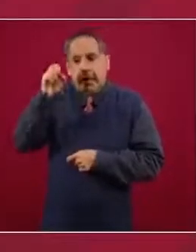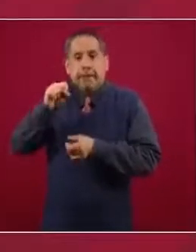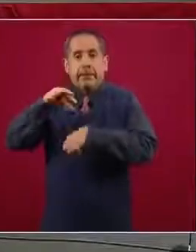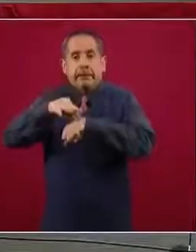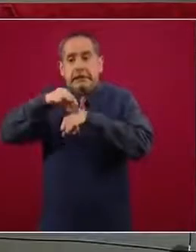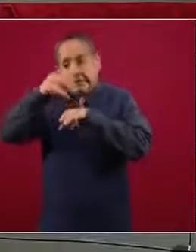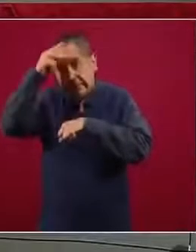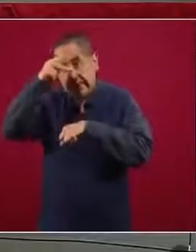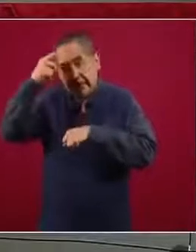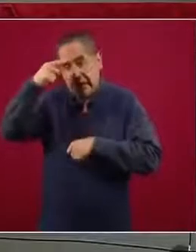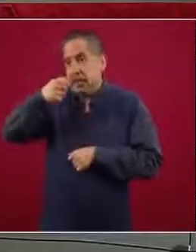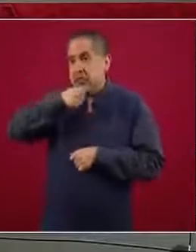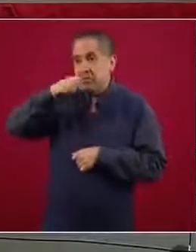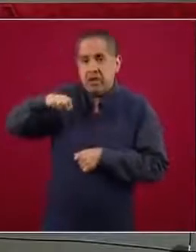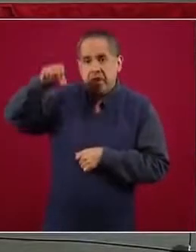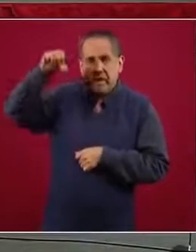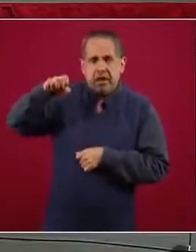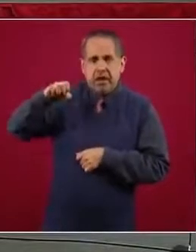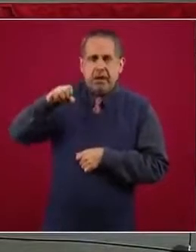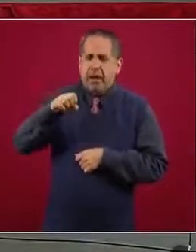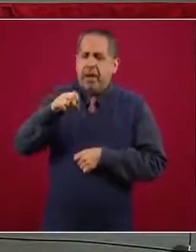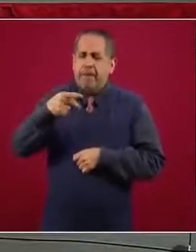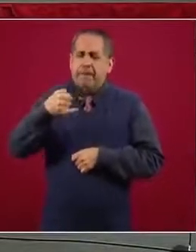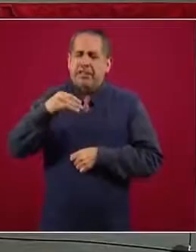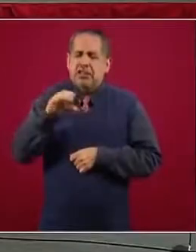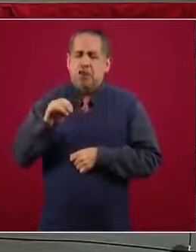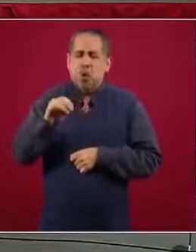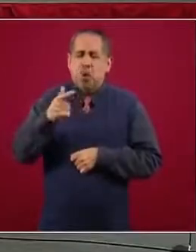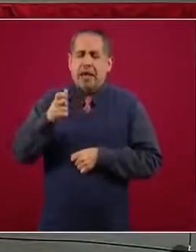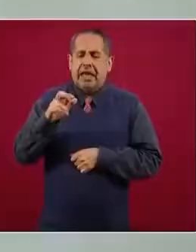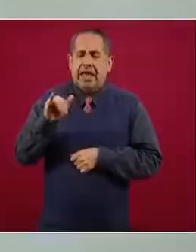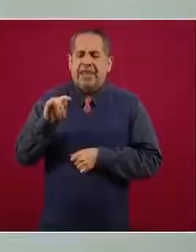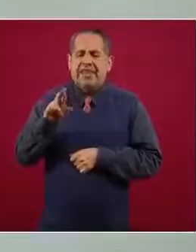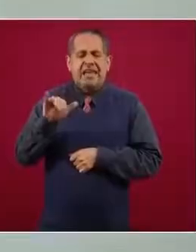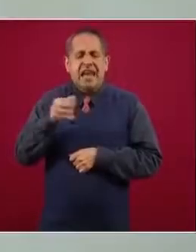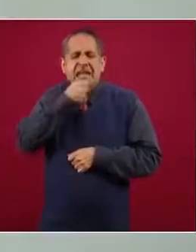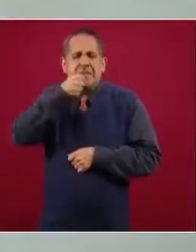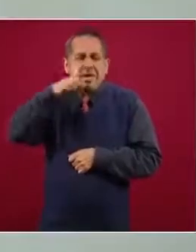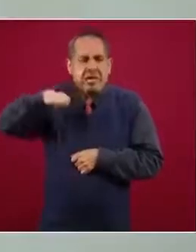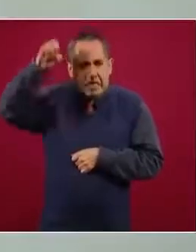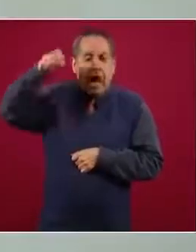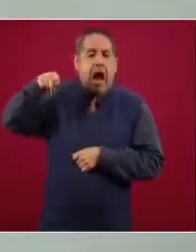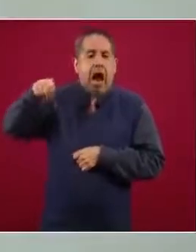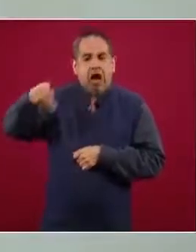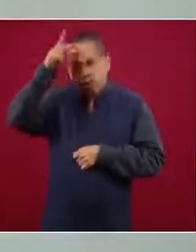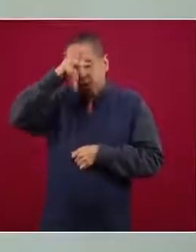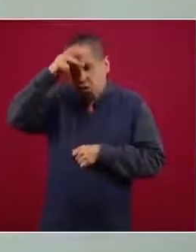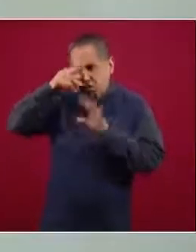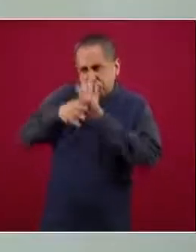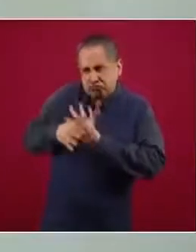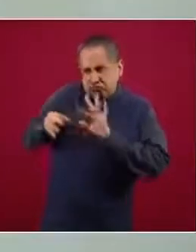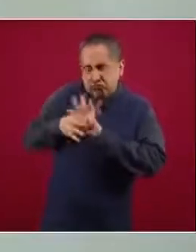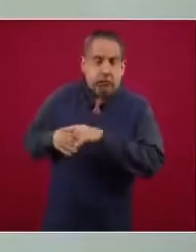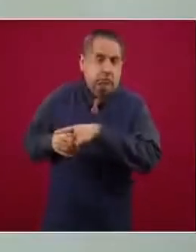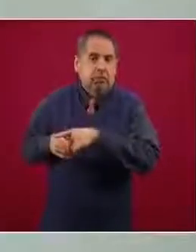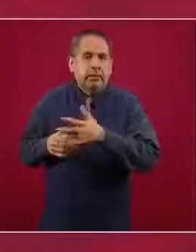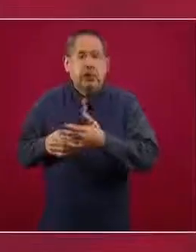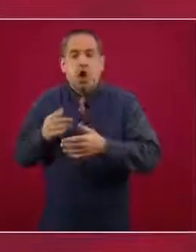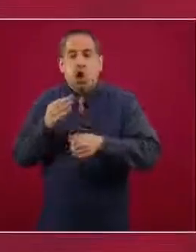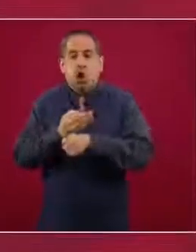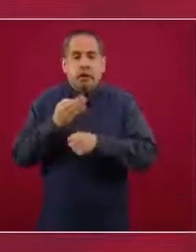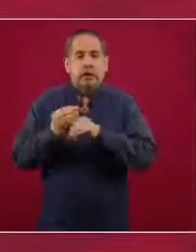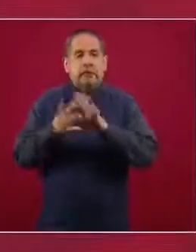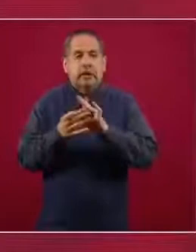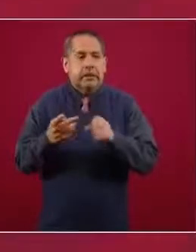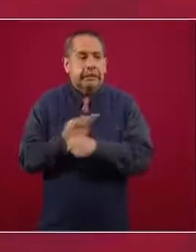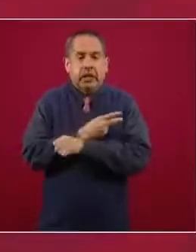psiquiatría en adultos mayores, en psicogeriatría, entonces, hoy viene a comentarnos sobre las implicaciones que un fenómeno